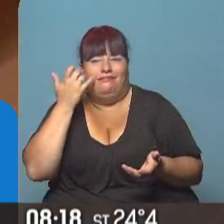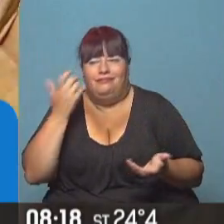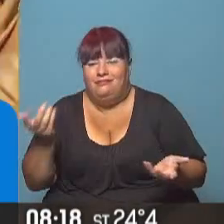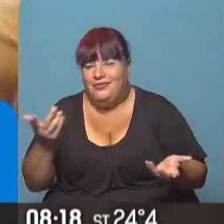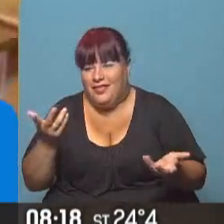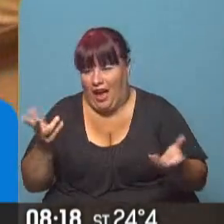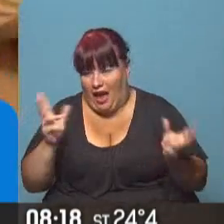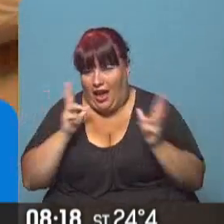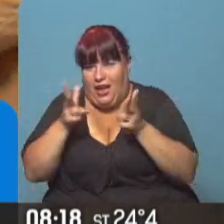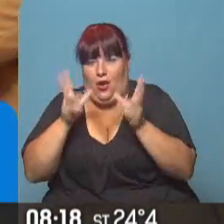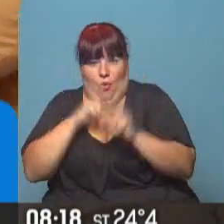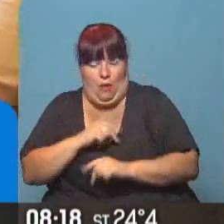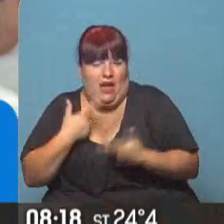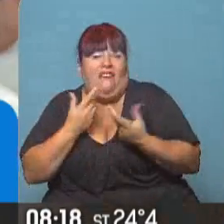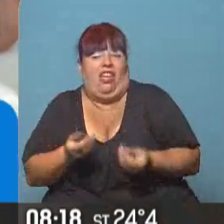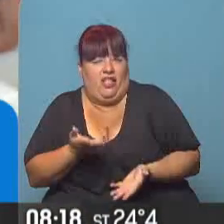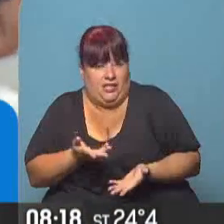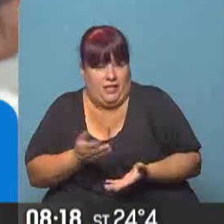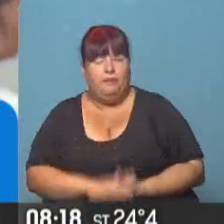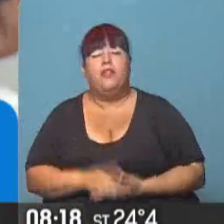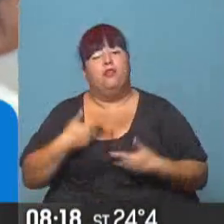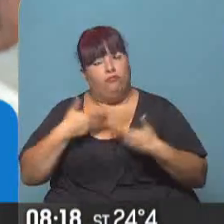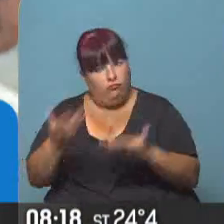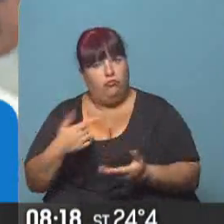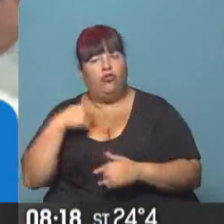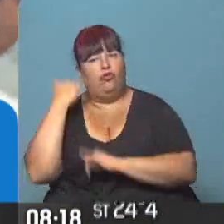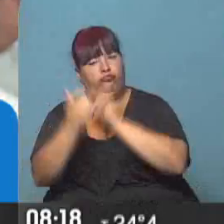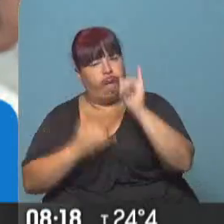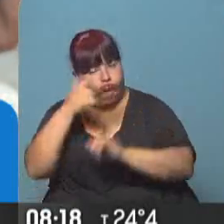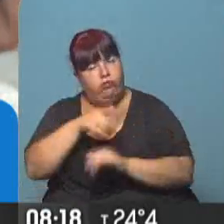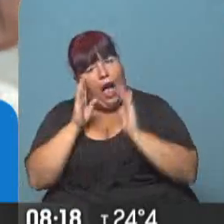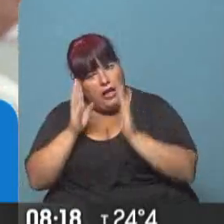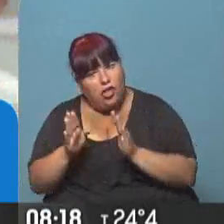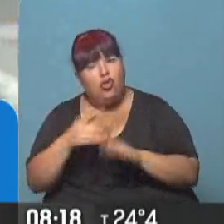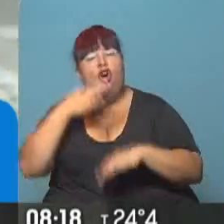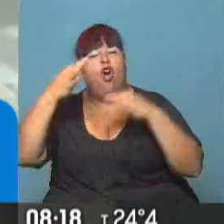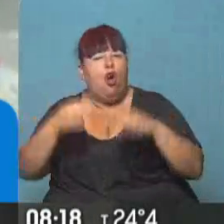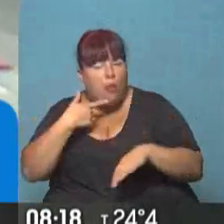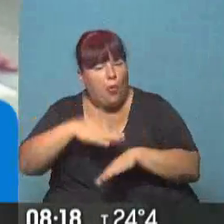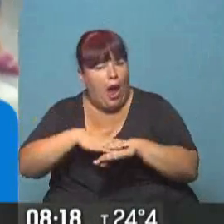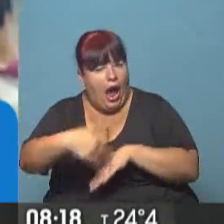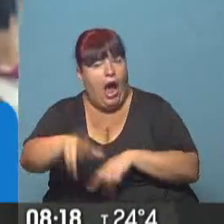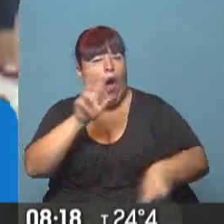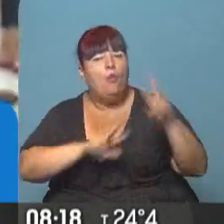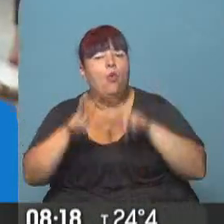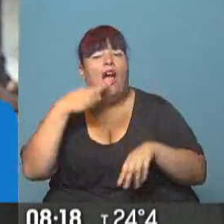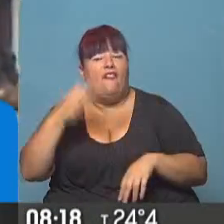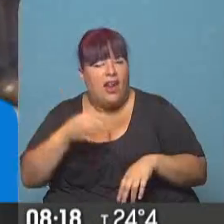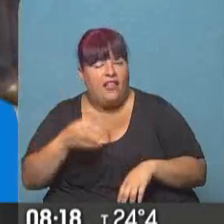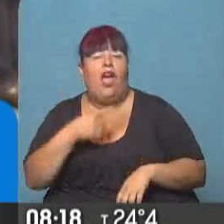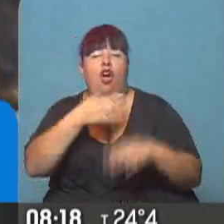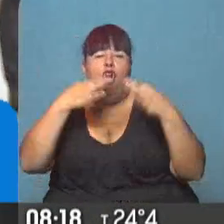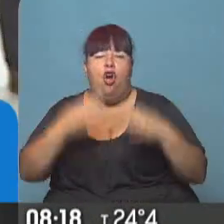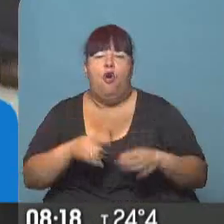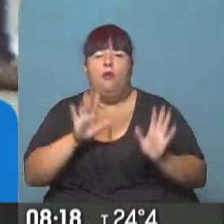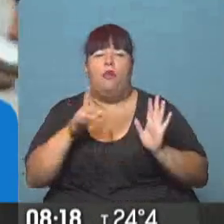no tenía más nada para decirnos, ¿qué nos va a decir? Nos recibió, nos escuchó, se comprometió en buscar la verdad, se